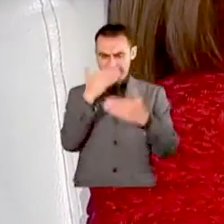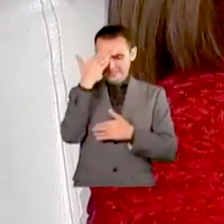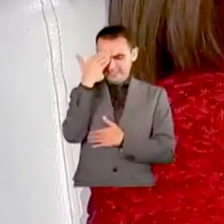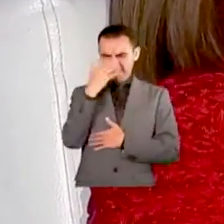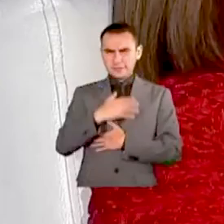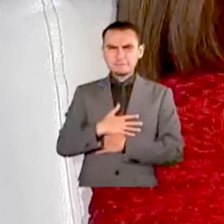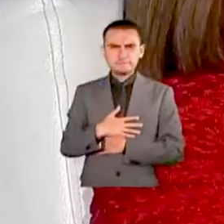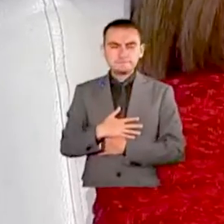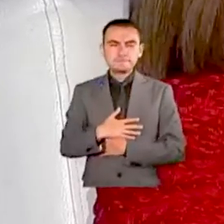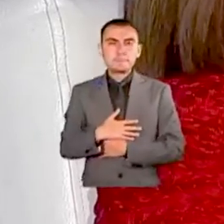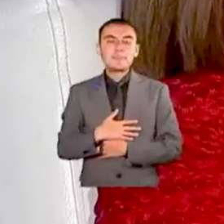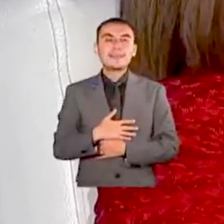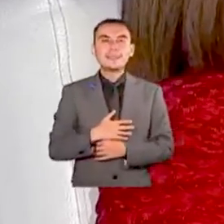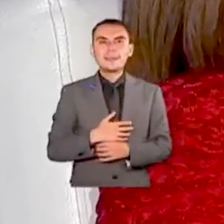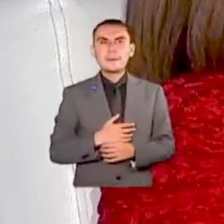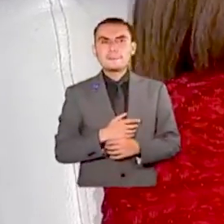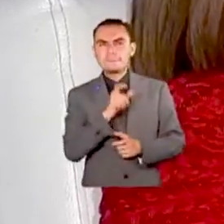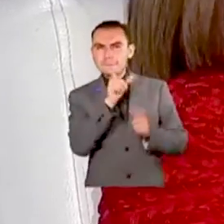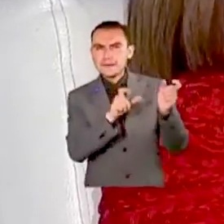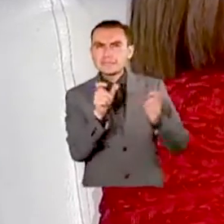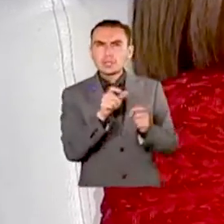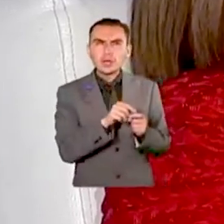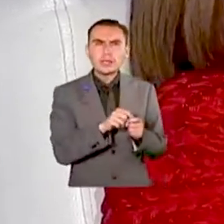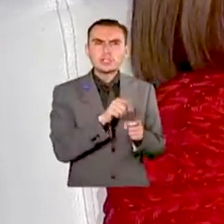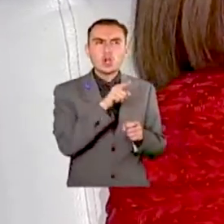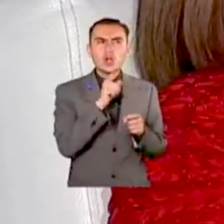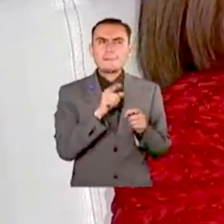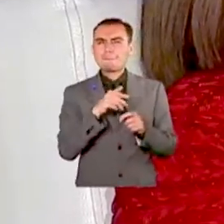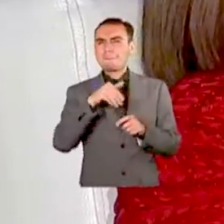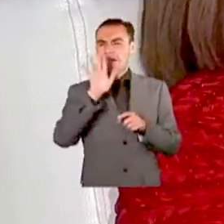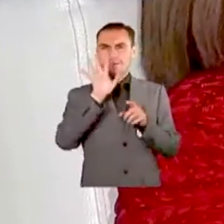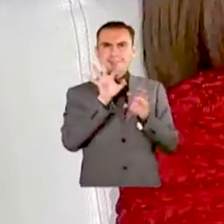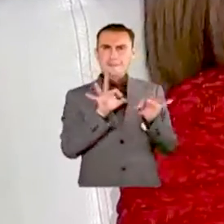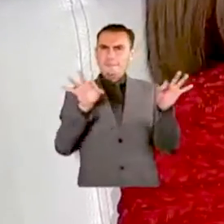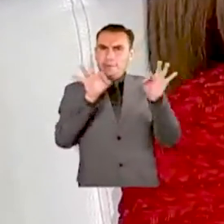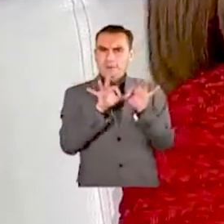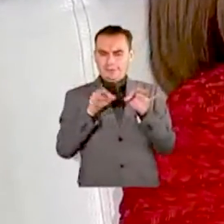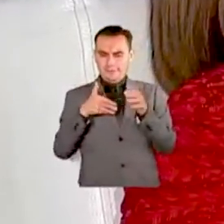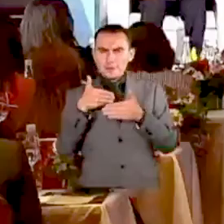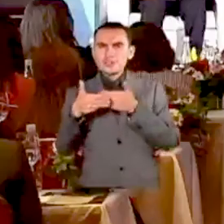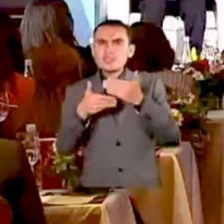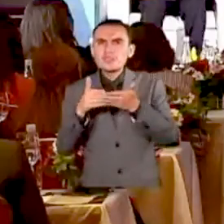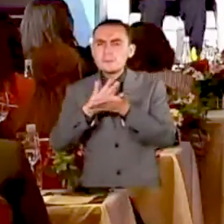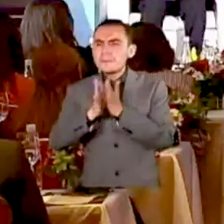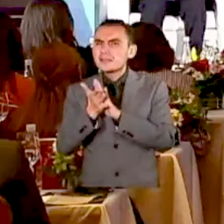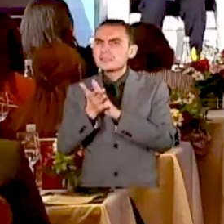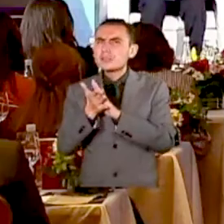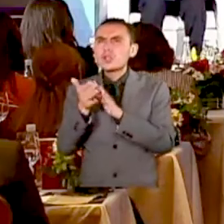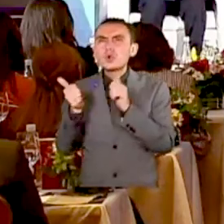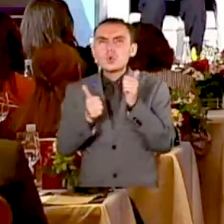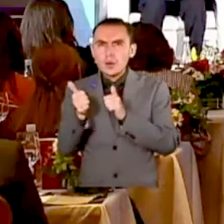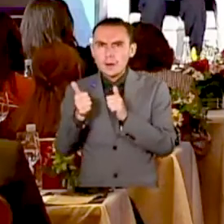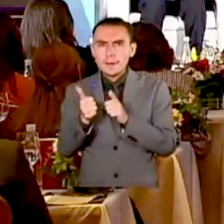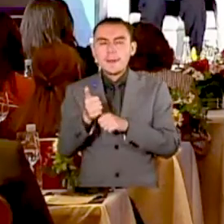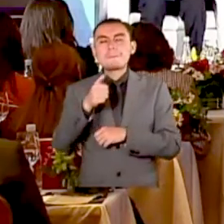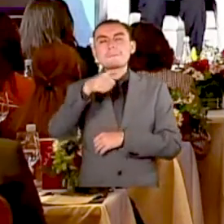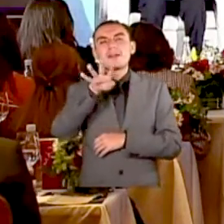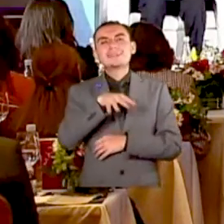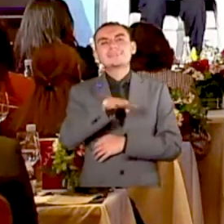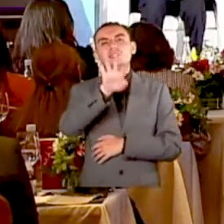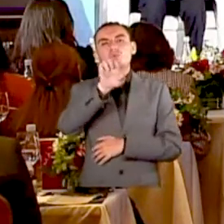sujetos, las personas más importantes en todo este proceso de paz. Más